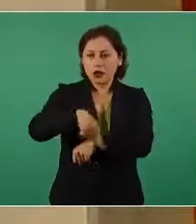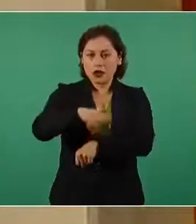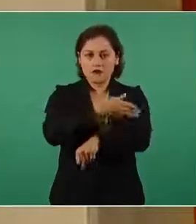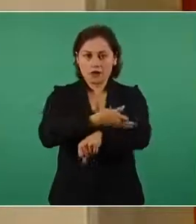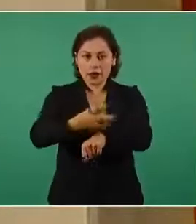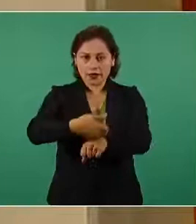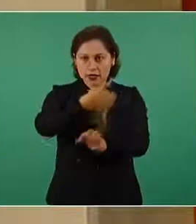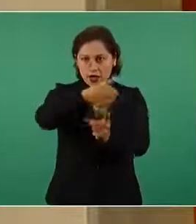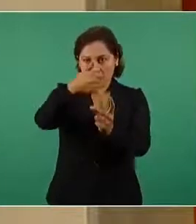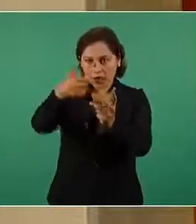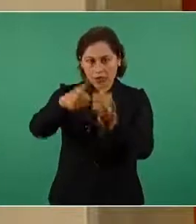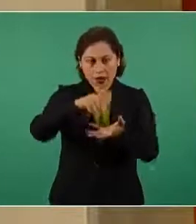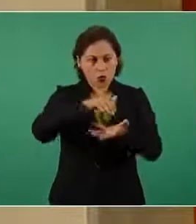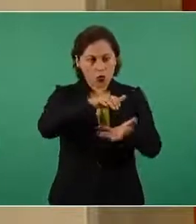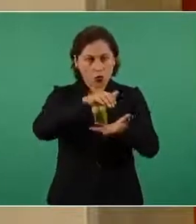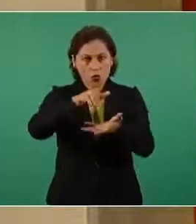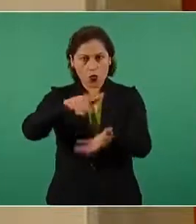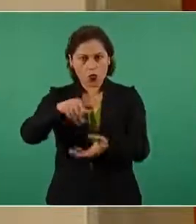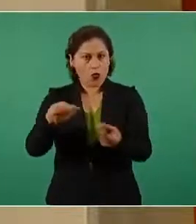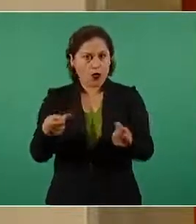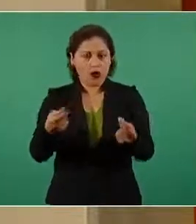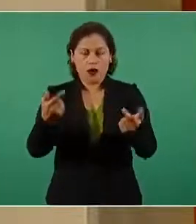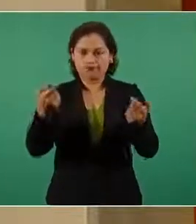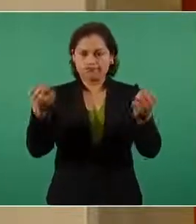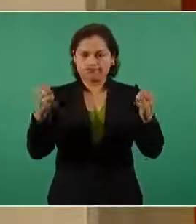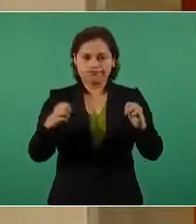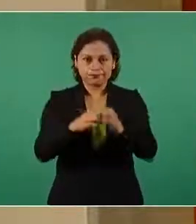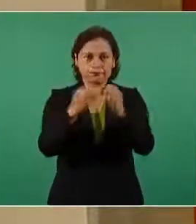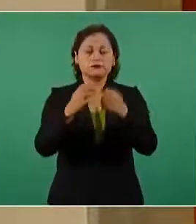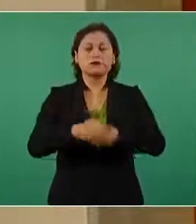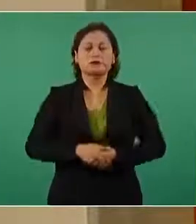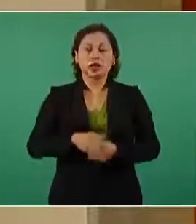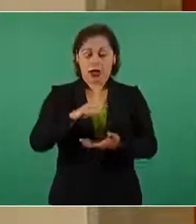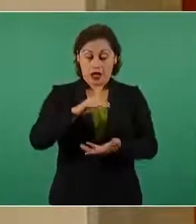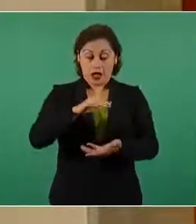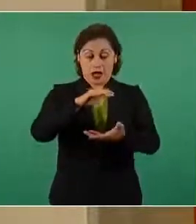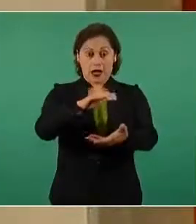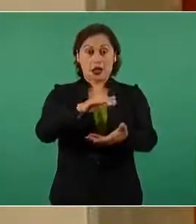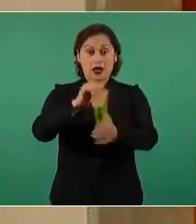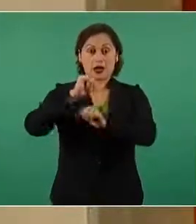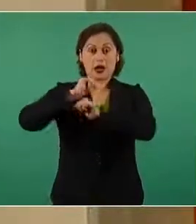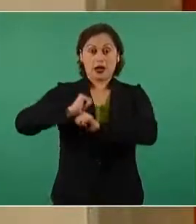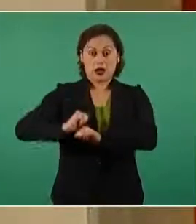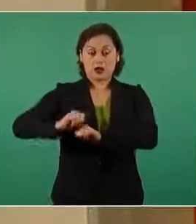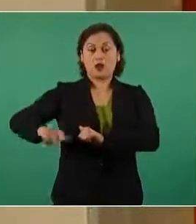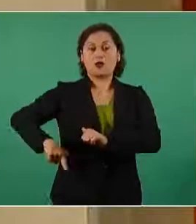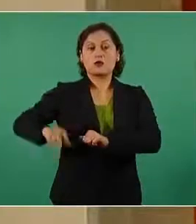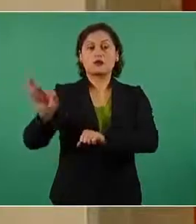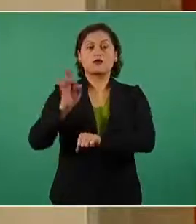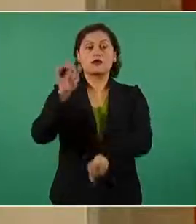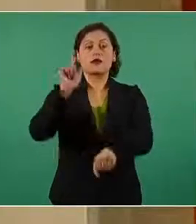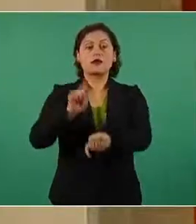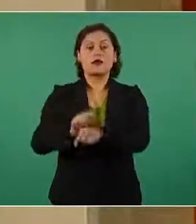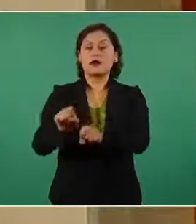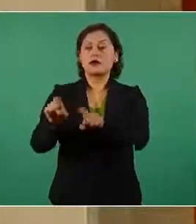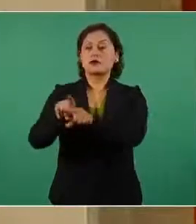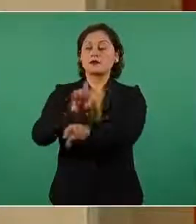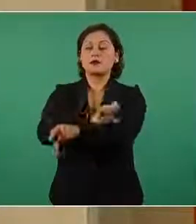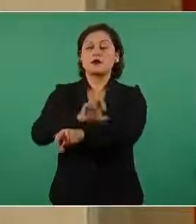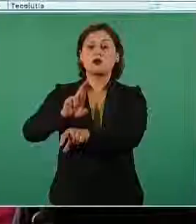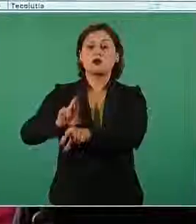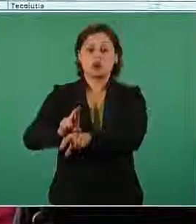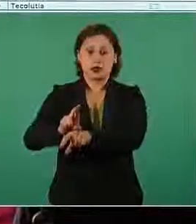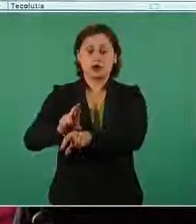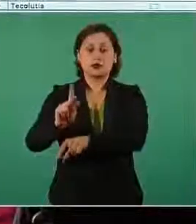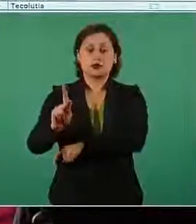sus necesidades prioritarias. Estos paquetes fueron proporcionados por el gobierno federal a través de la Coordinación Nacional de